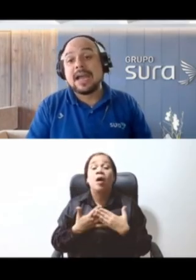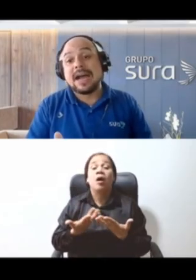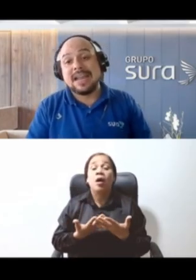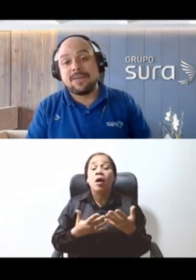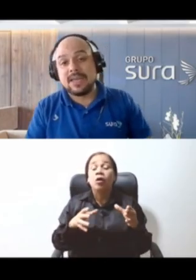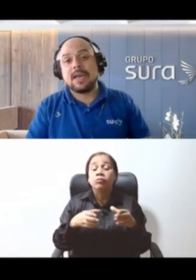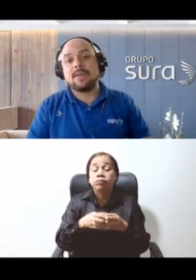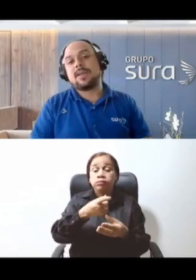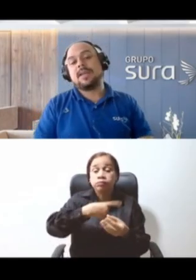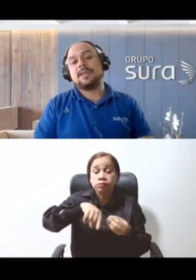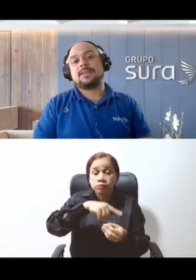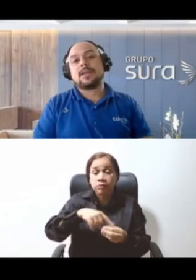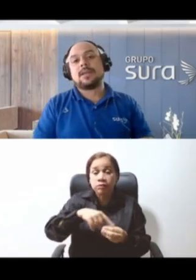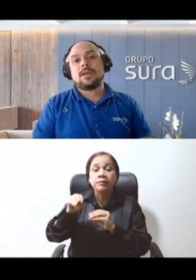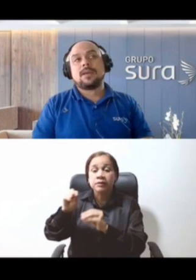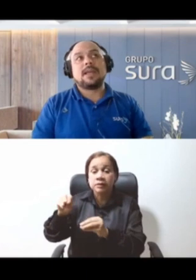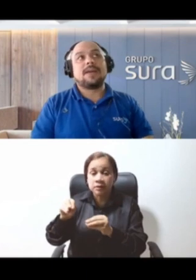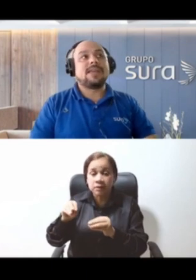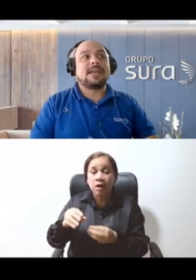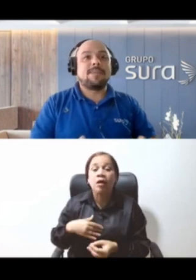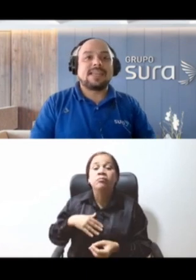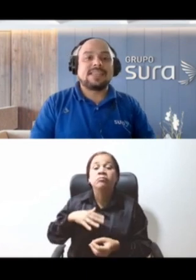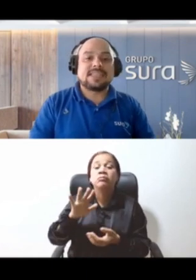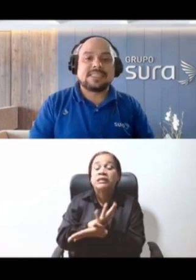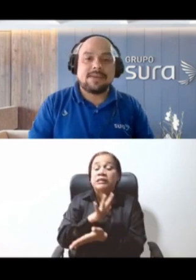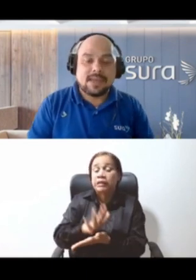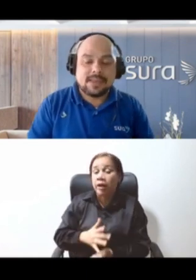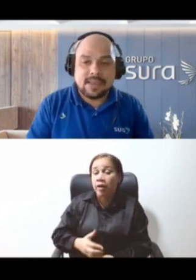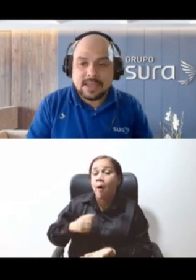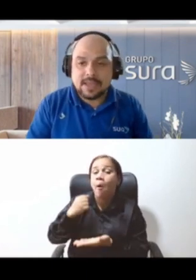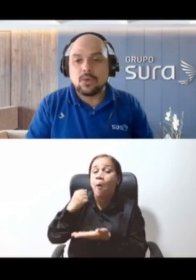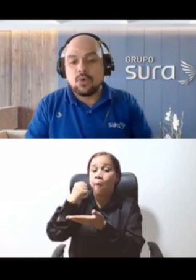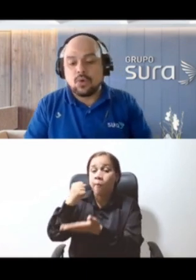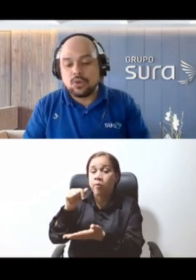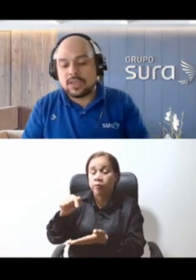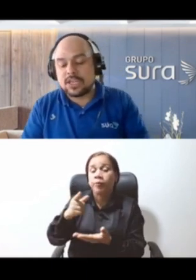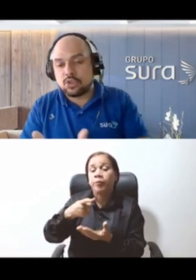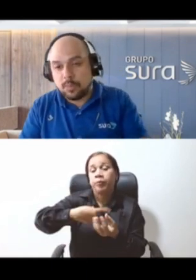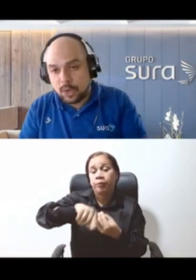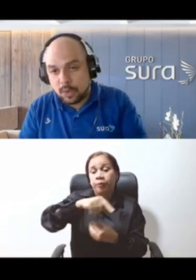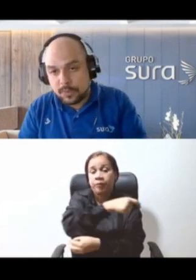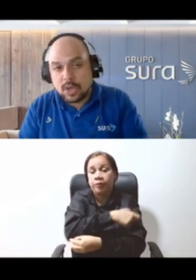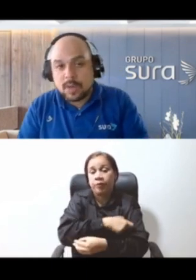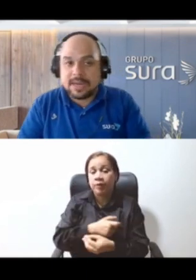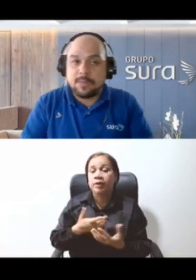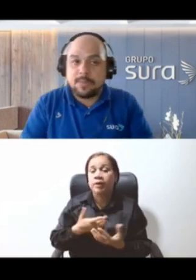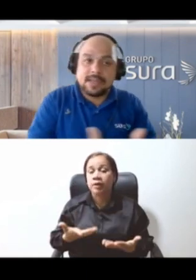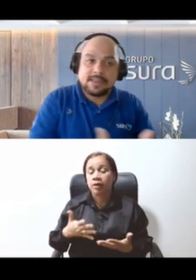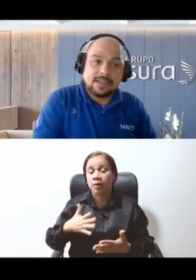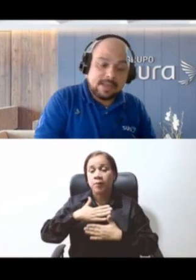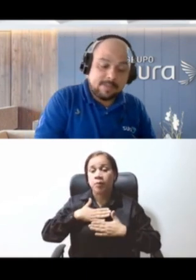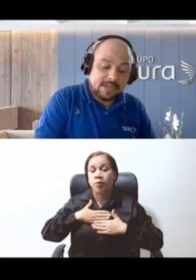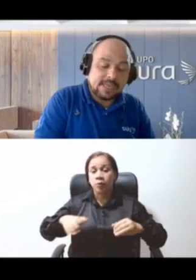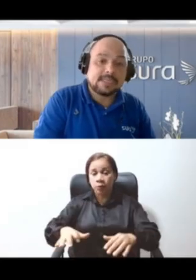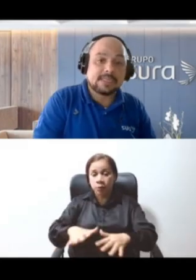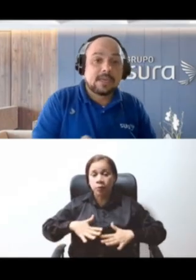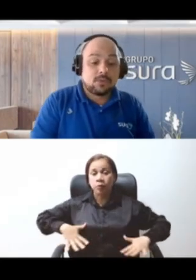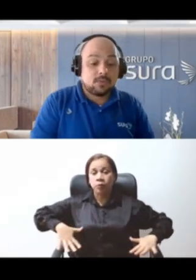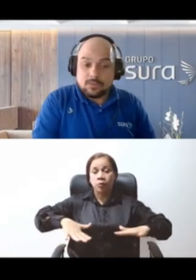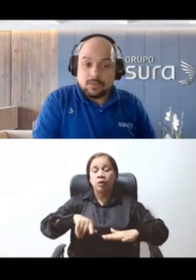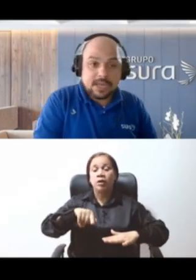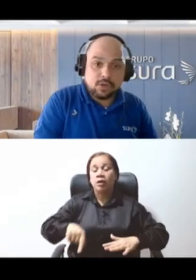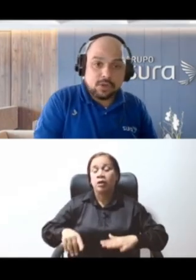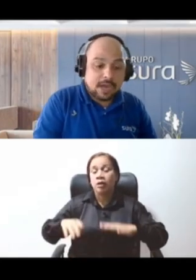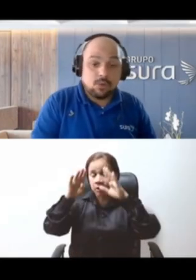y dotar a la brigada de emergencias. La brigada de emergencias debe de tener un contexto propio para poder atender